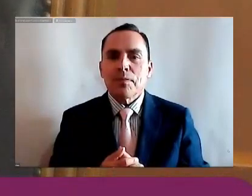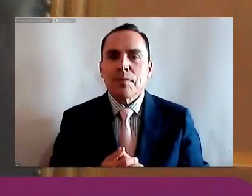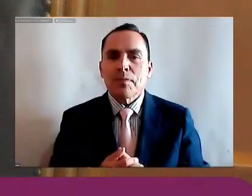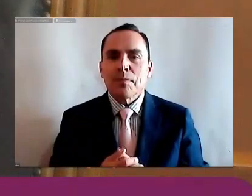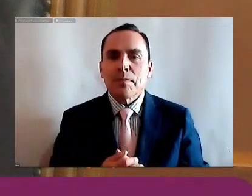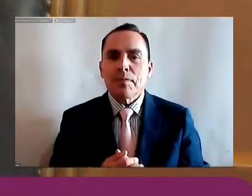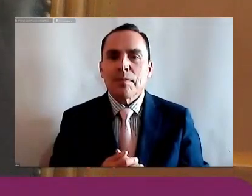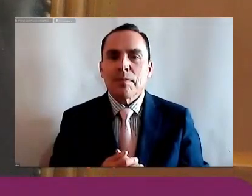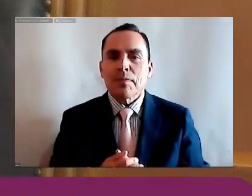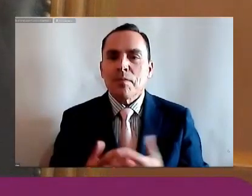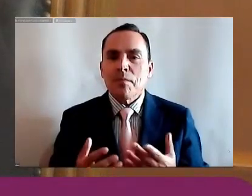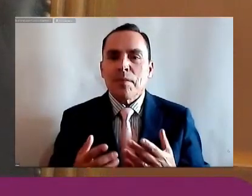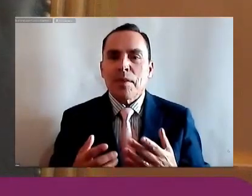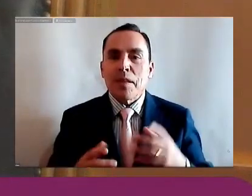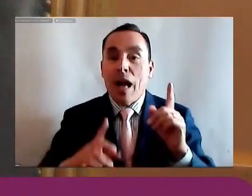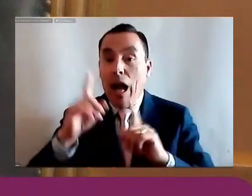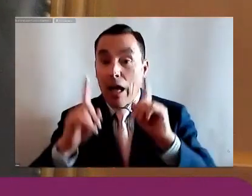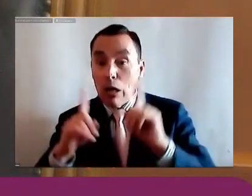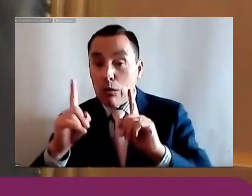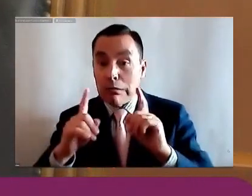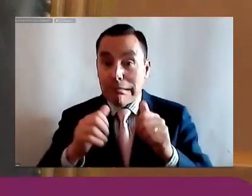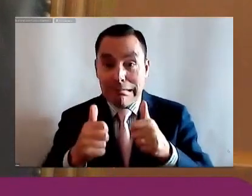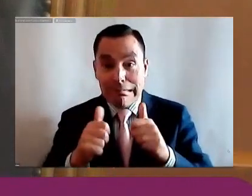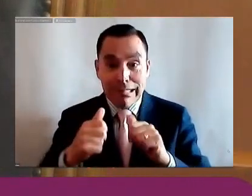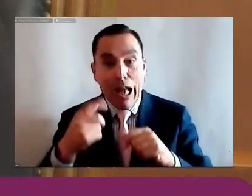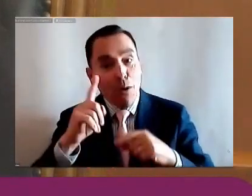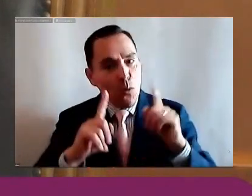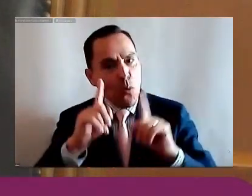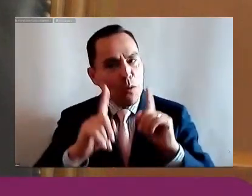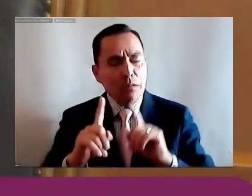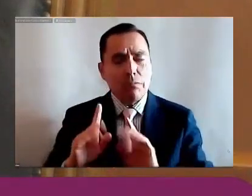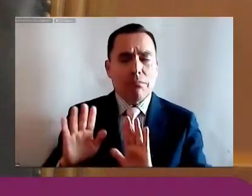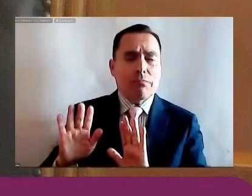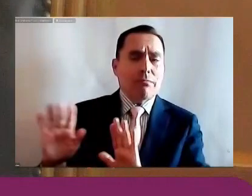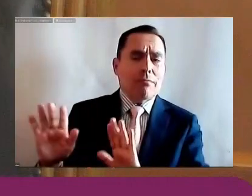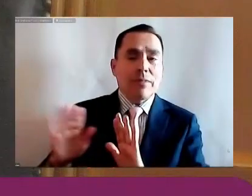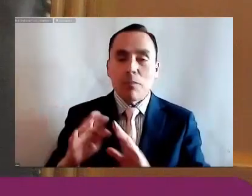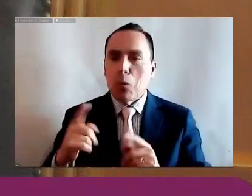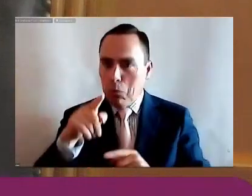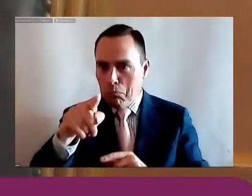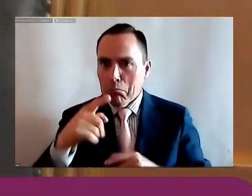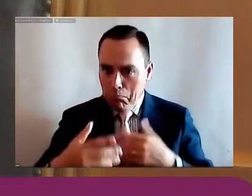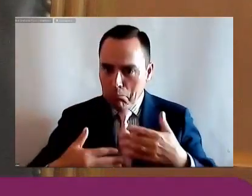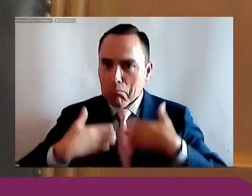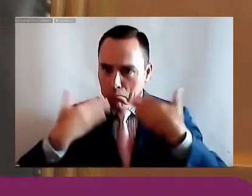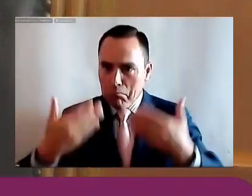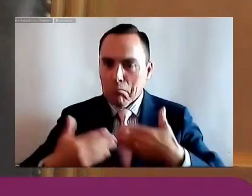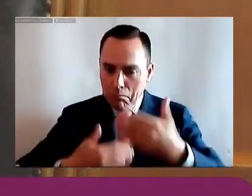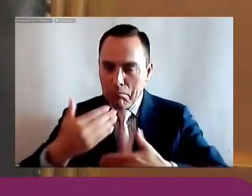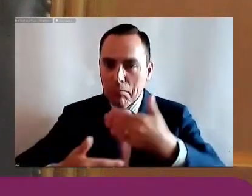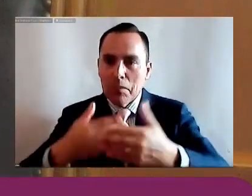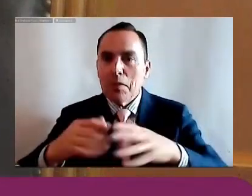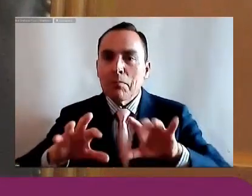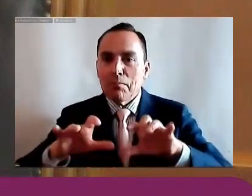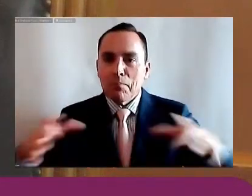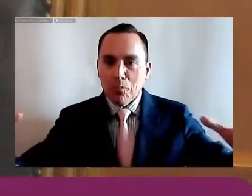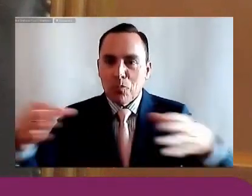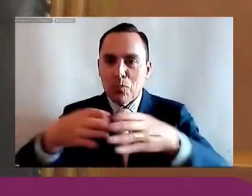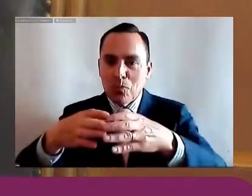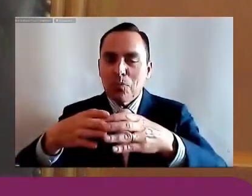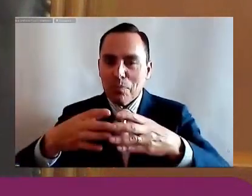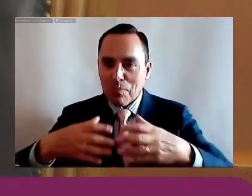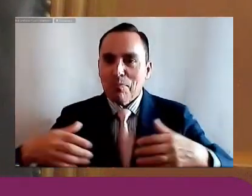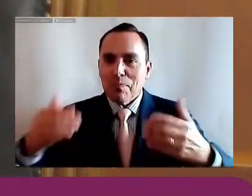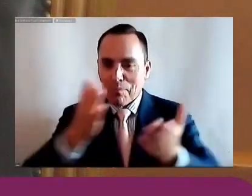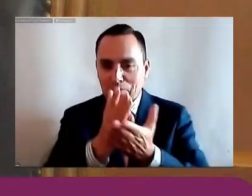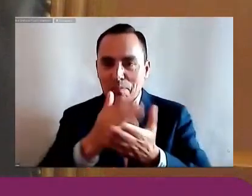deben algunas resistencias, me imagino que deben haber habido, pero es un trabajo que ha avanzado mucho y entonces ya estamos hablando sobre muchísimas sentencias